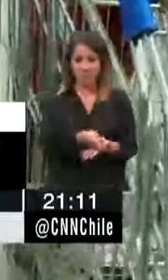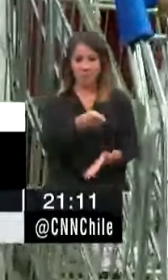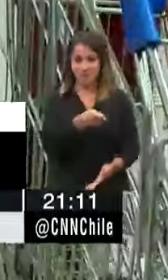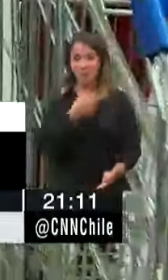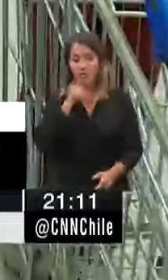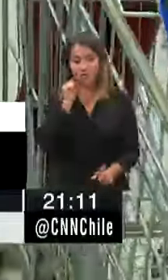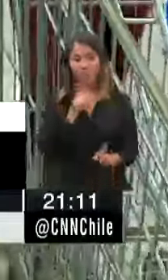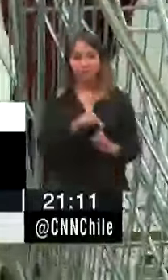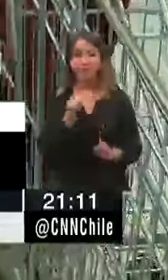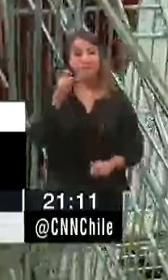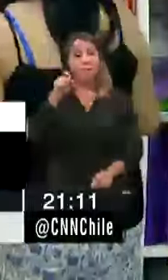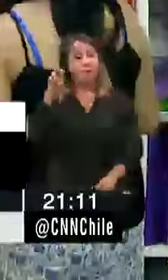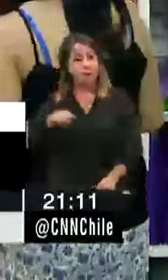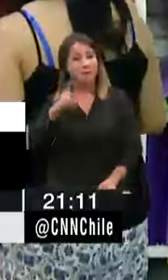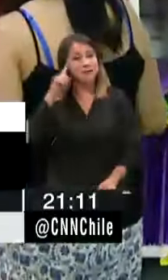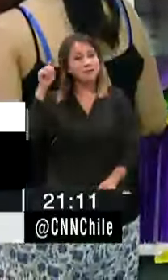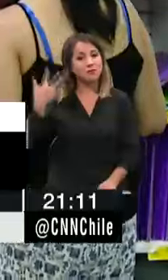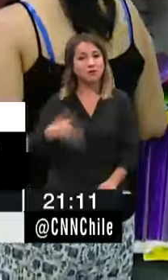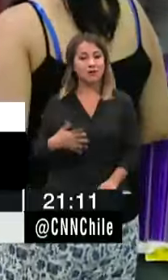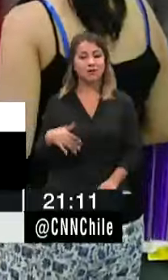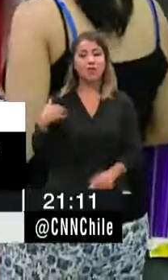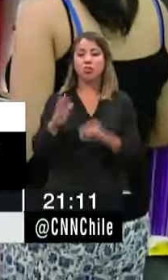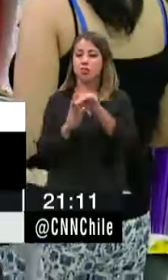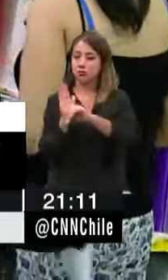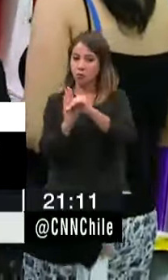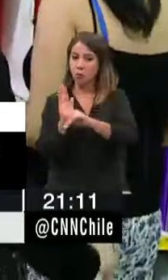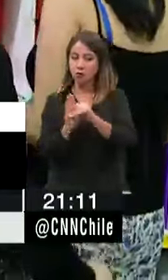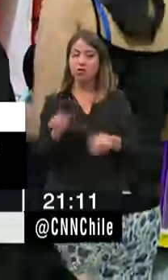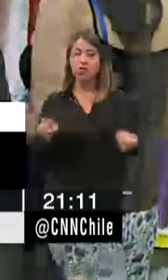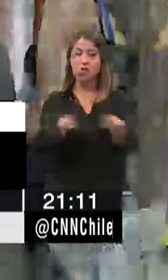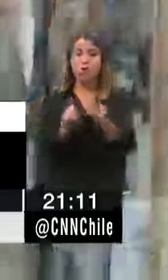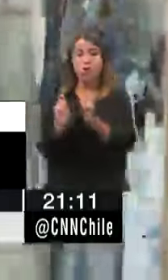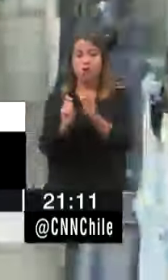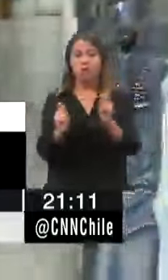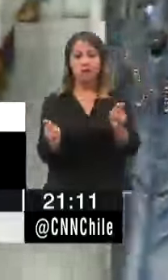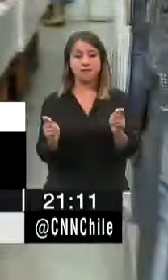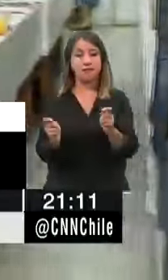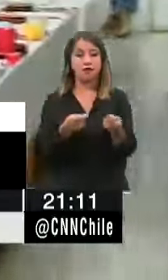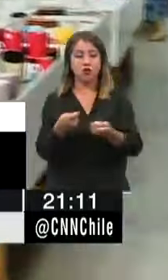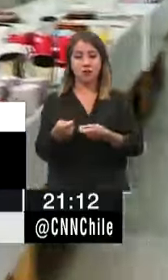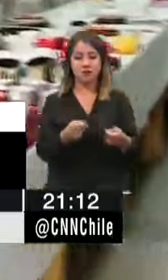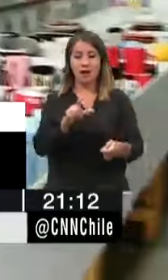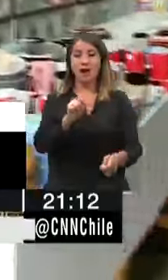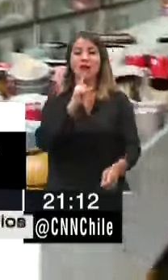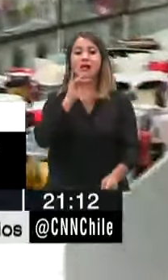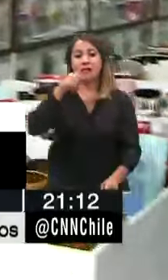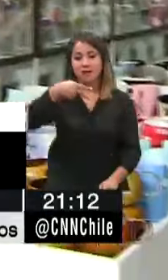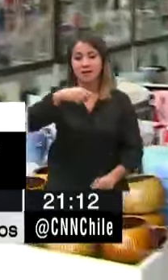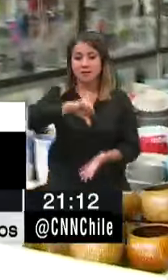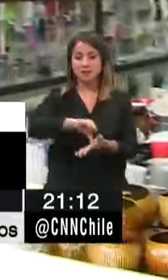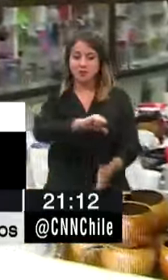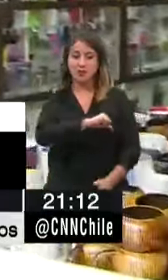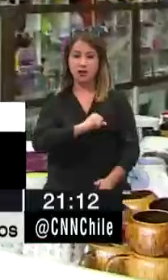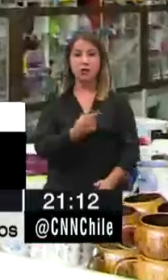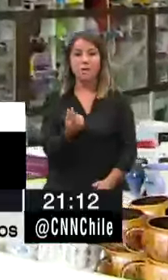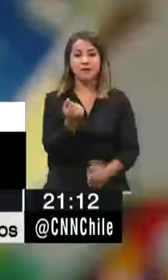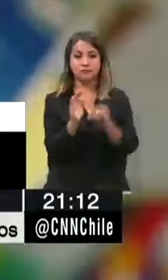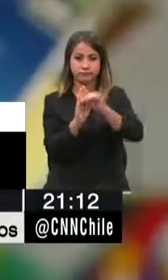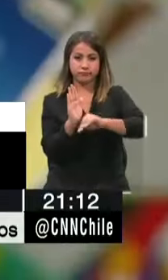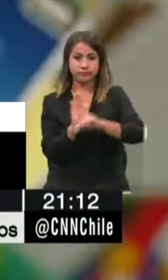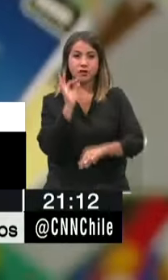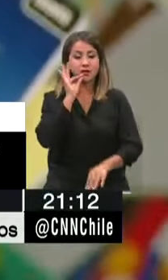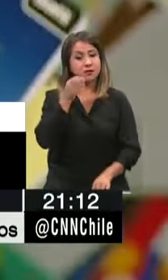comprarlos. Pero para los padres lo importante son los descuentos, tal como los que ofrece Comercial Latina en el centro de Santiago. Precios rebajados que, según